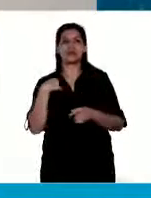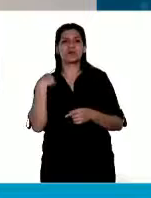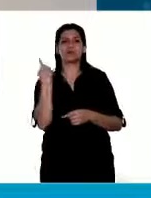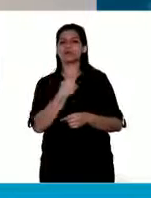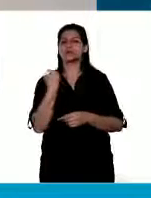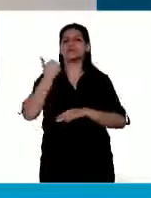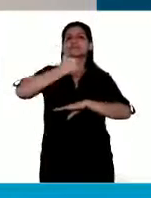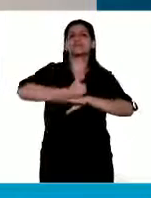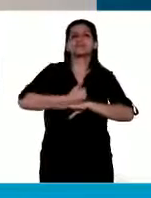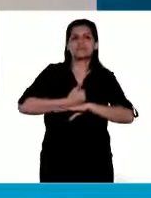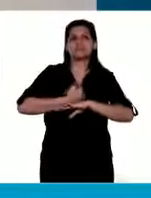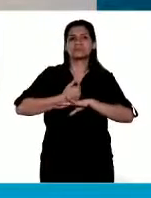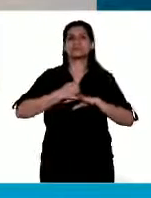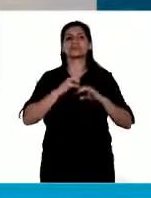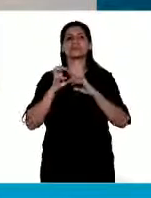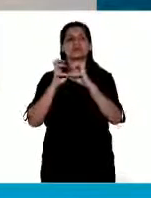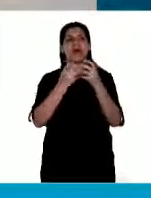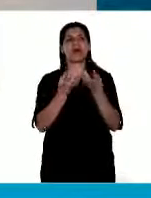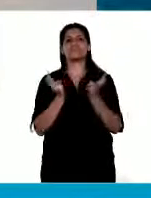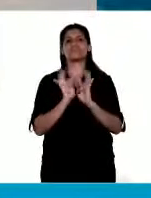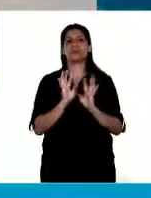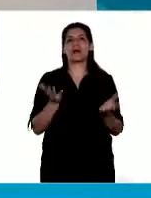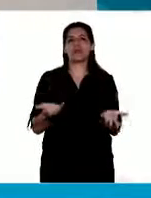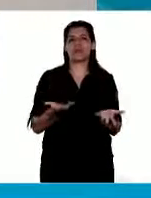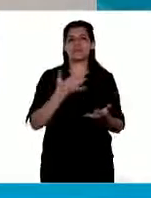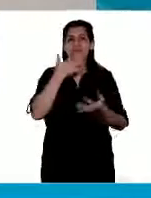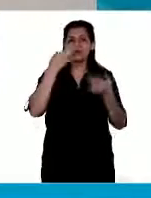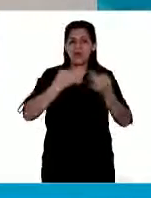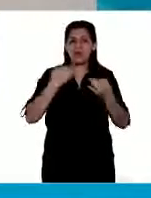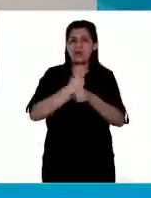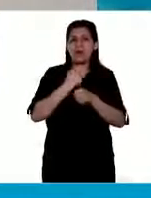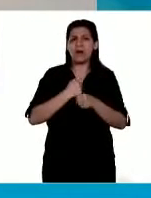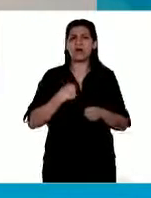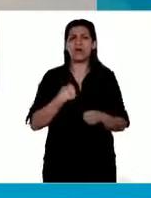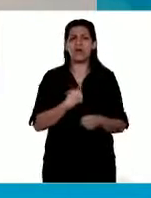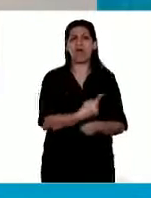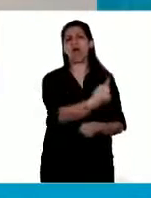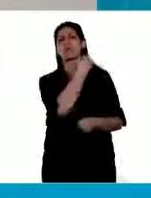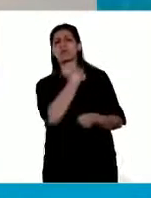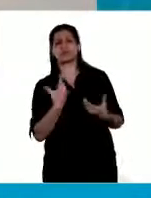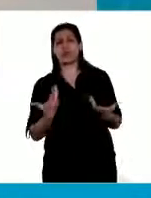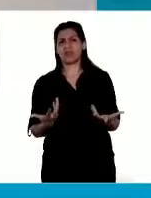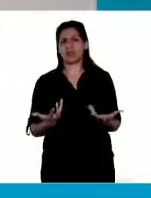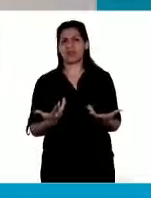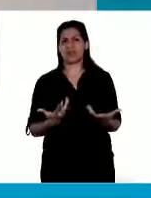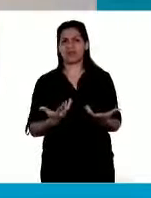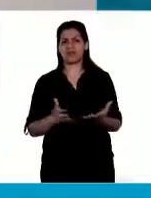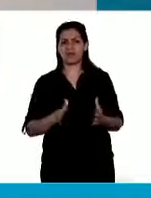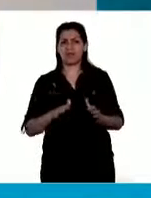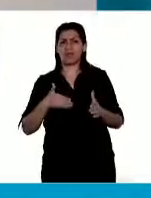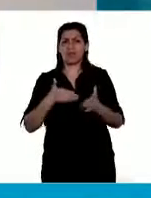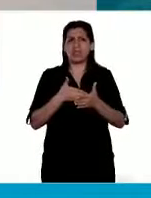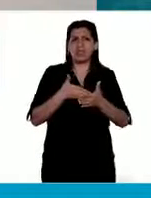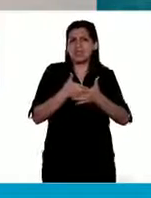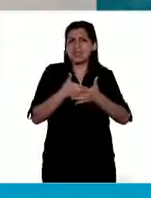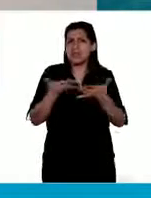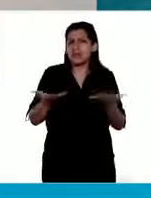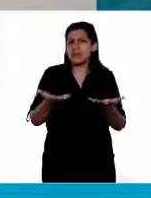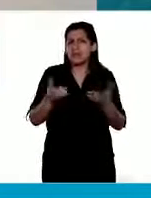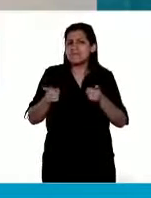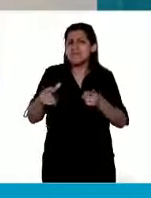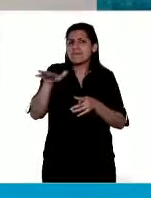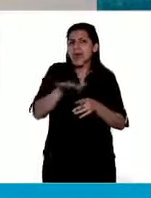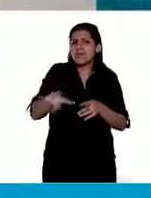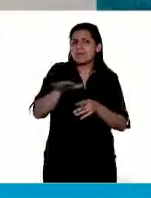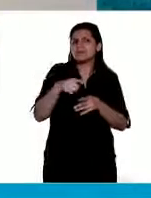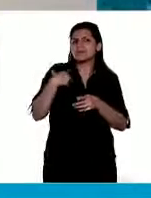Ejecutivo y poder trabajarlo seriamente. ¿Es que se nos quiere acusar entonces? ¿De poner palos en la rueda? Cuando son las mismas organizaciones sociales